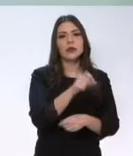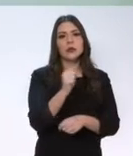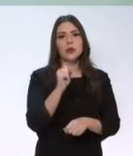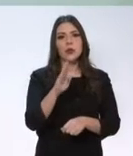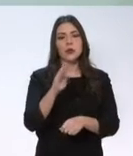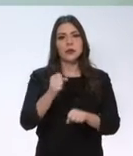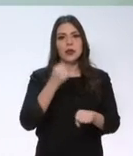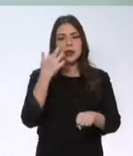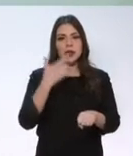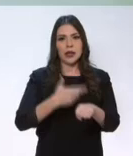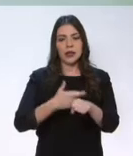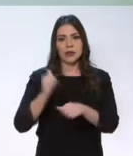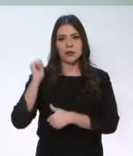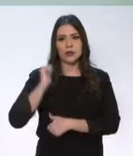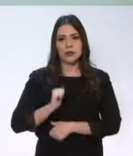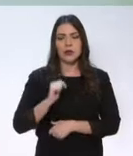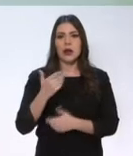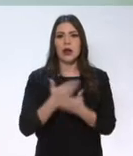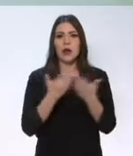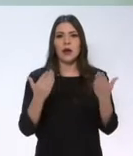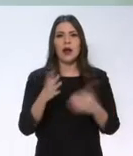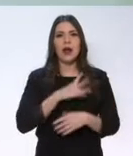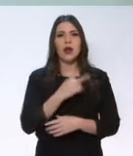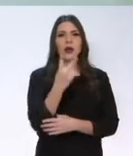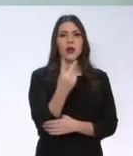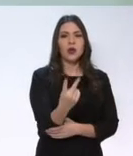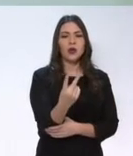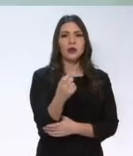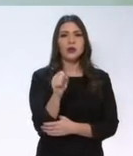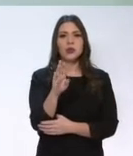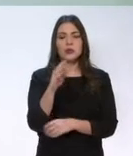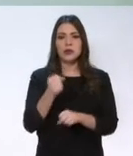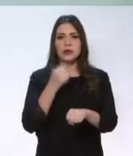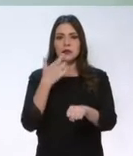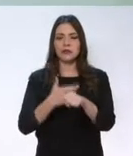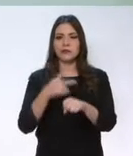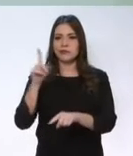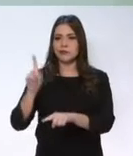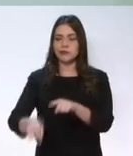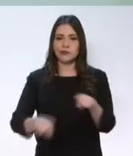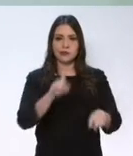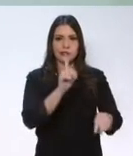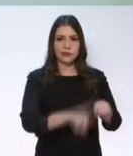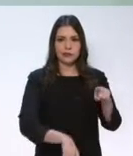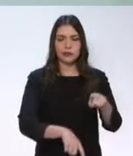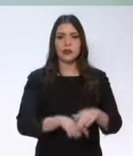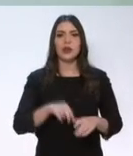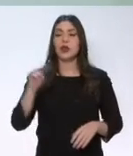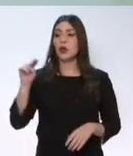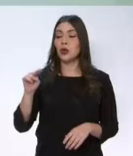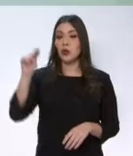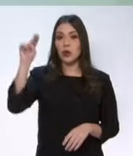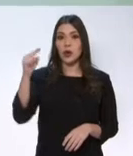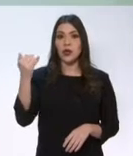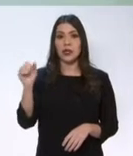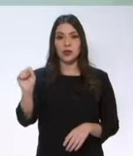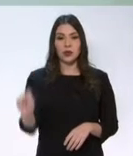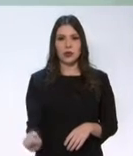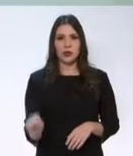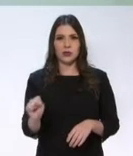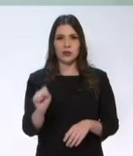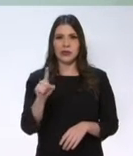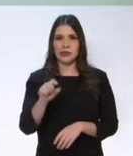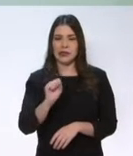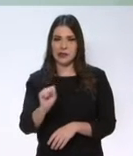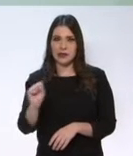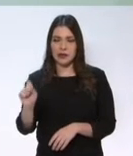Desaparecen, como habían dividido en dos subsecretarías, norte y sur, vuelve